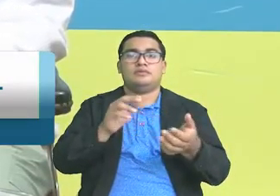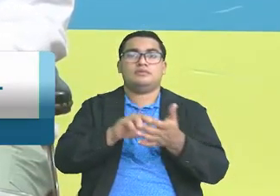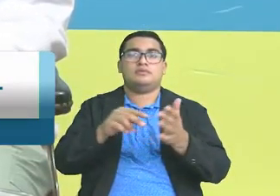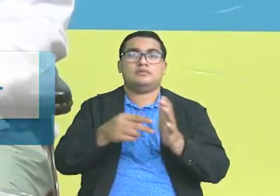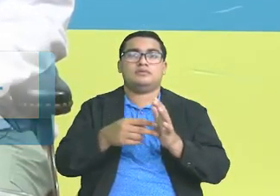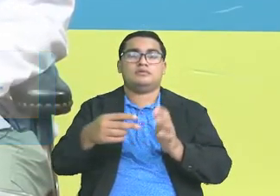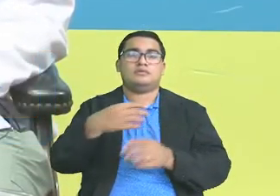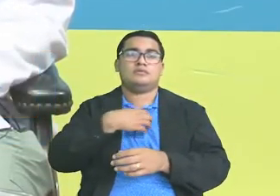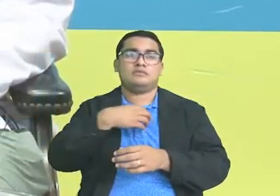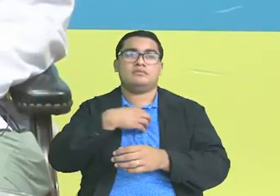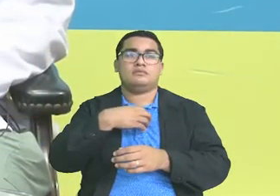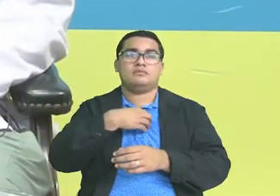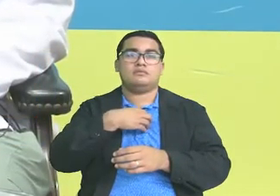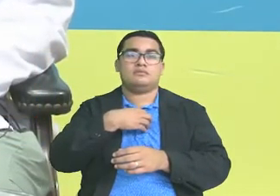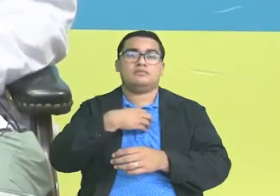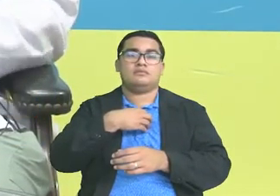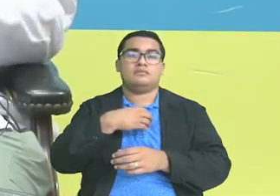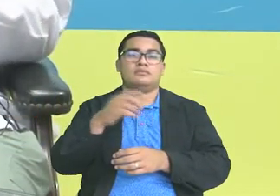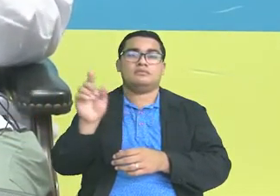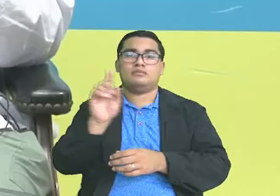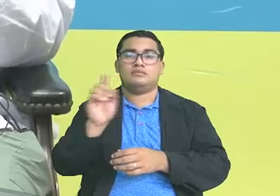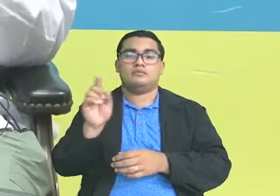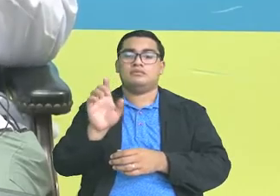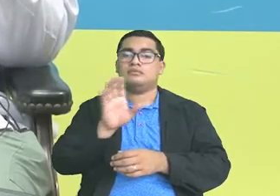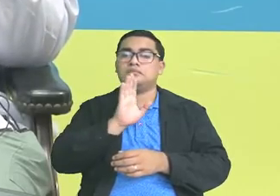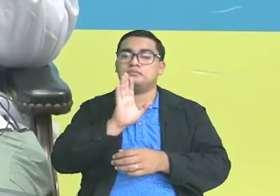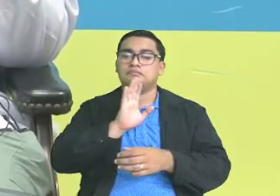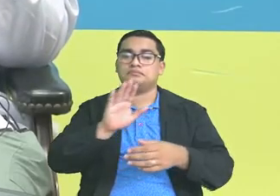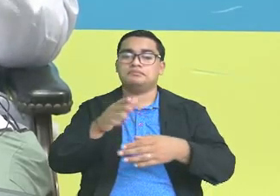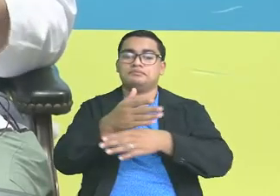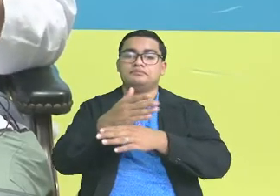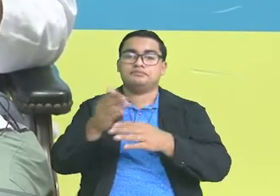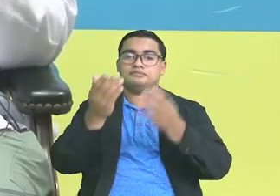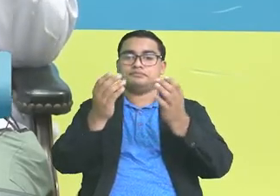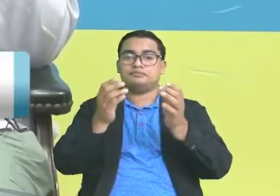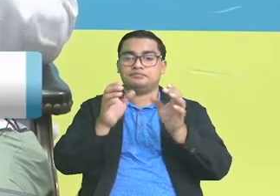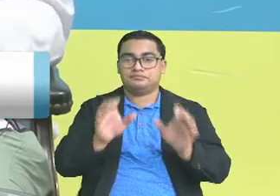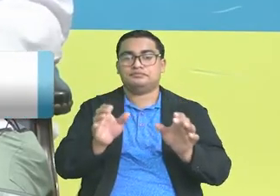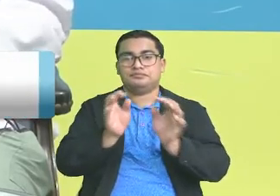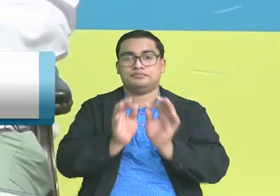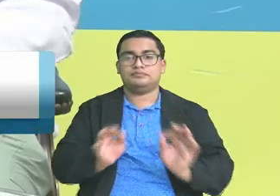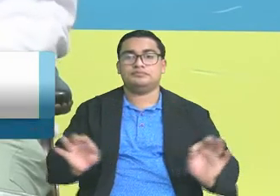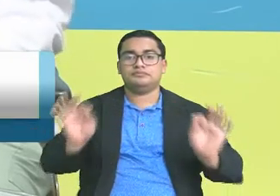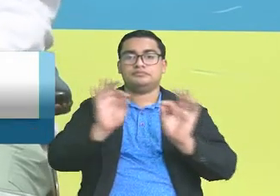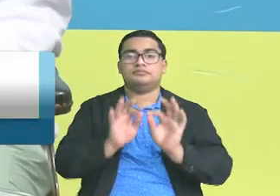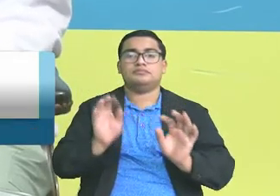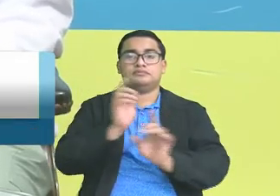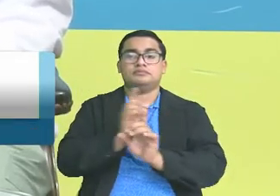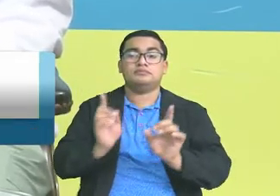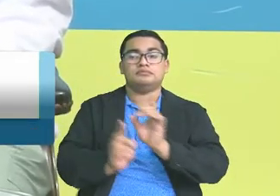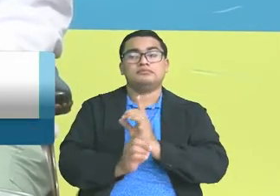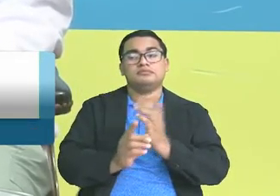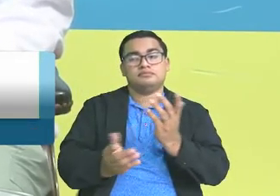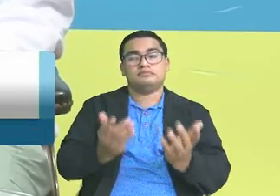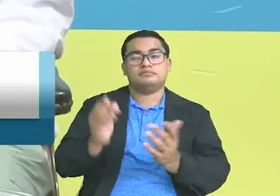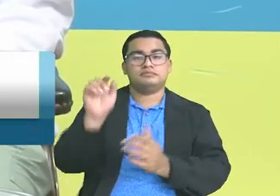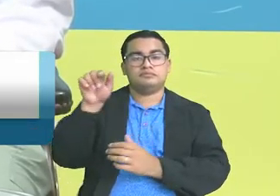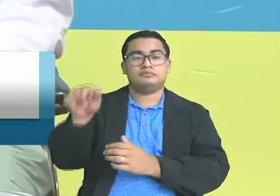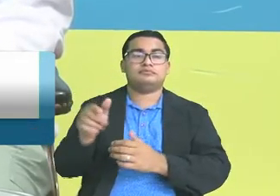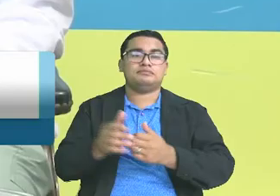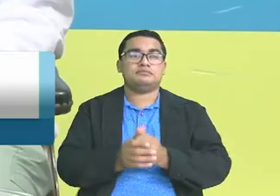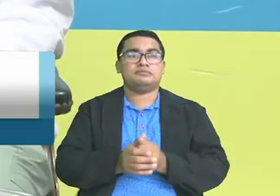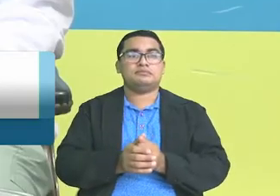no es necesariamente un síntoma de los característicos. Por eso hablamos de estos síntomas característicos que deben de hacer sospechar que estás teniendo un evento.